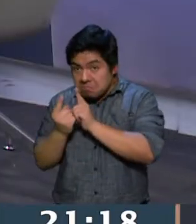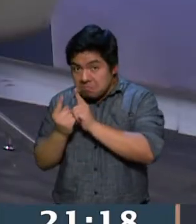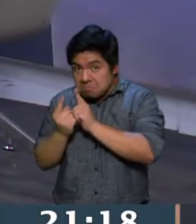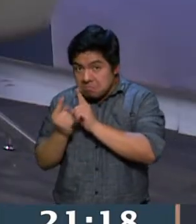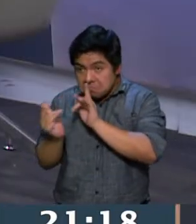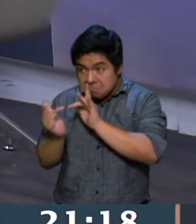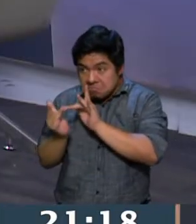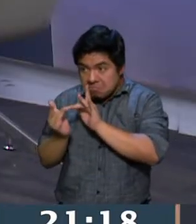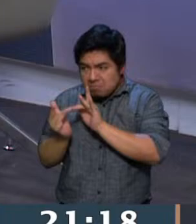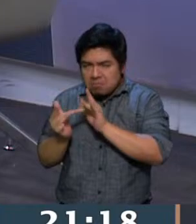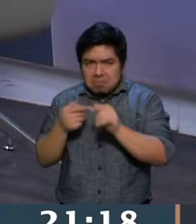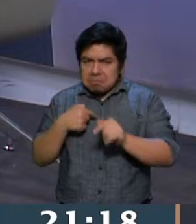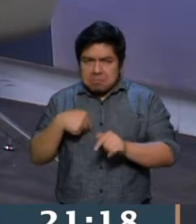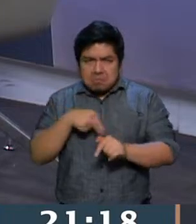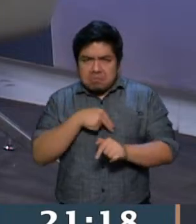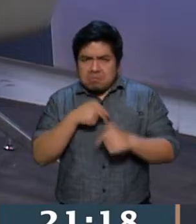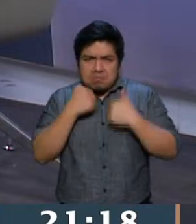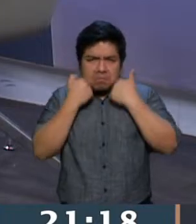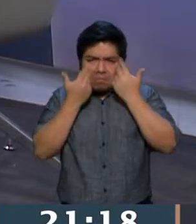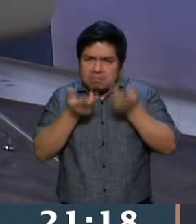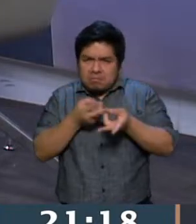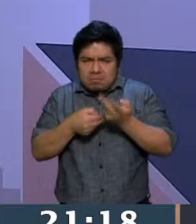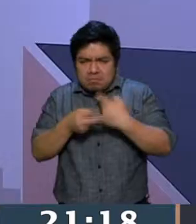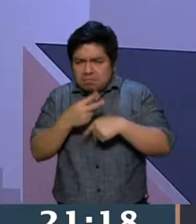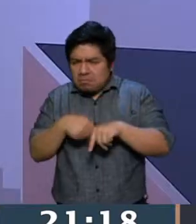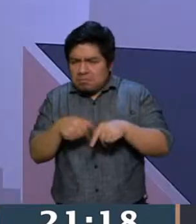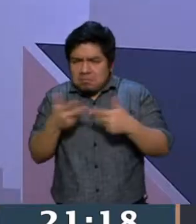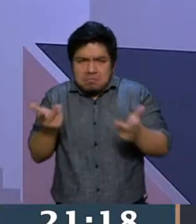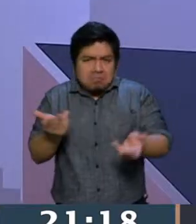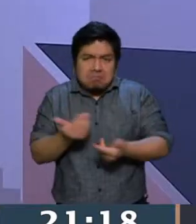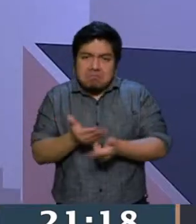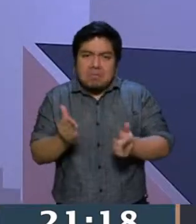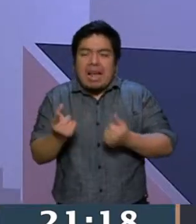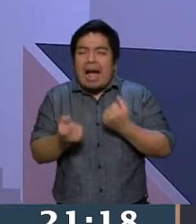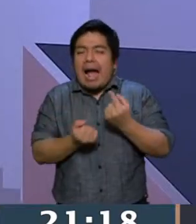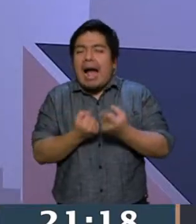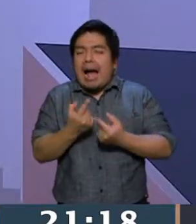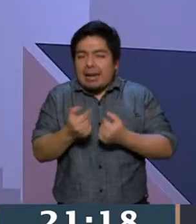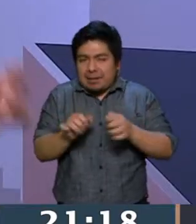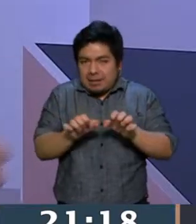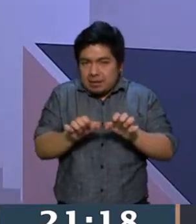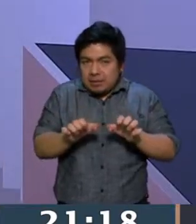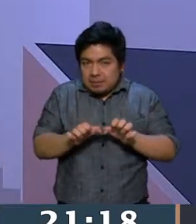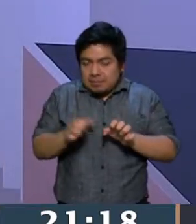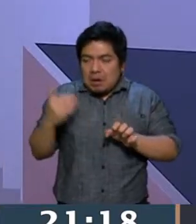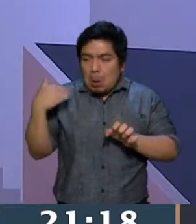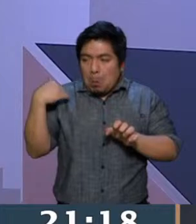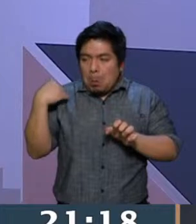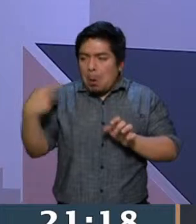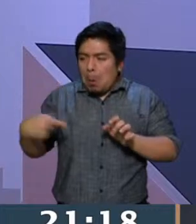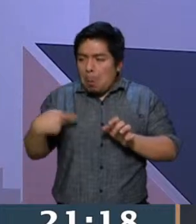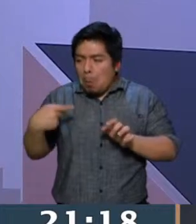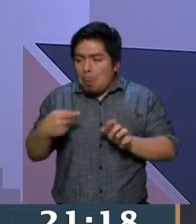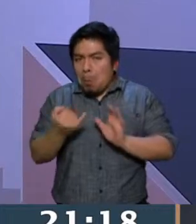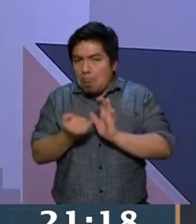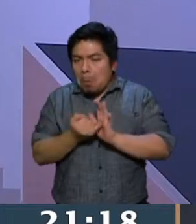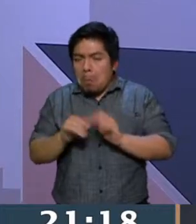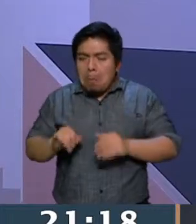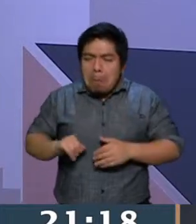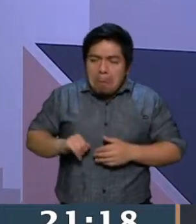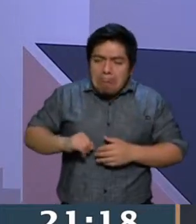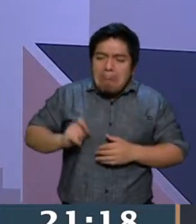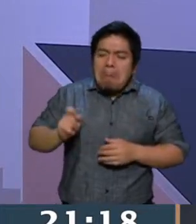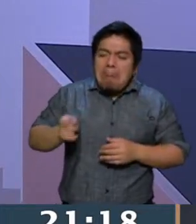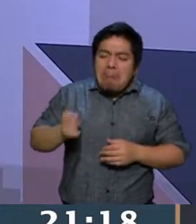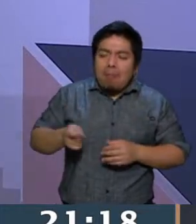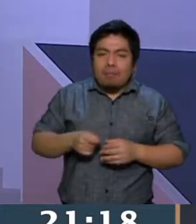Pues nosotros estamos abiertos a hablar con todo el mundo. Sí, sí hay ciertas personas de equipos de campaña que nos preguntan, que están interesadas. Yo creo que